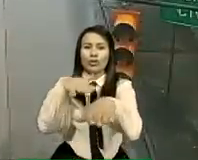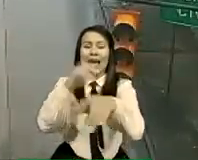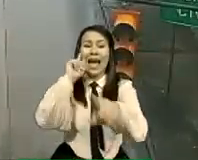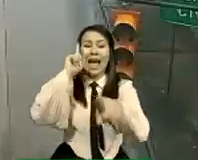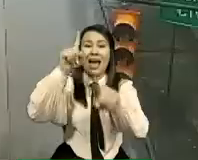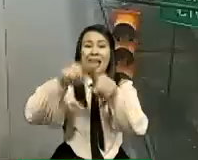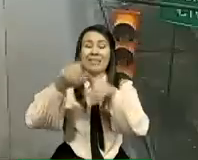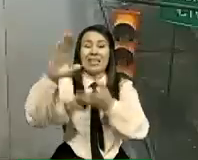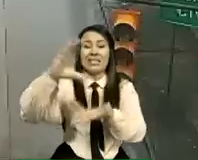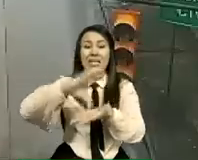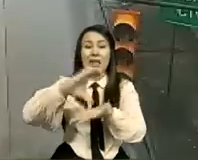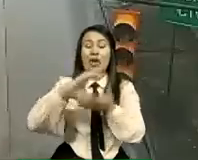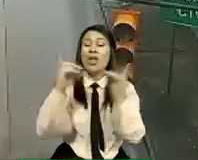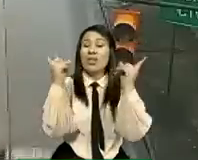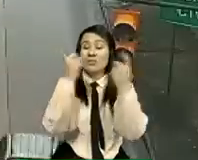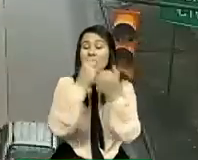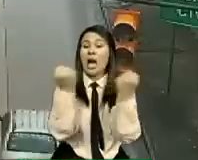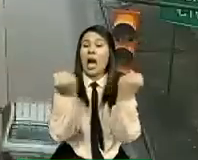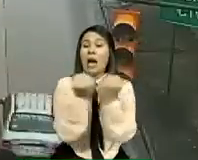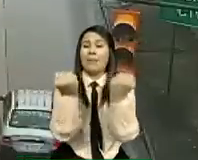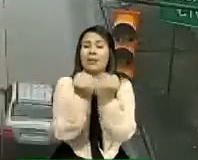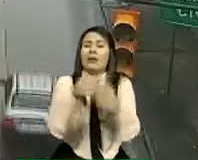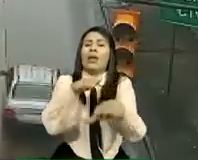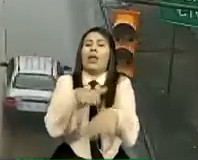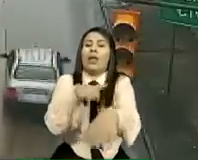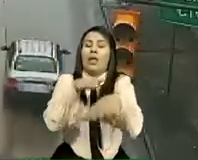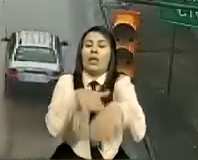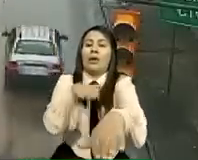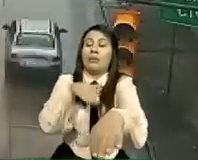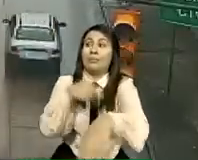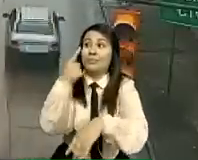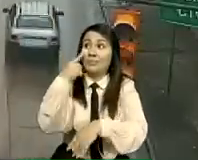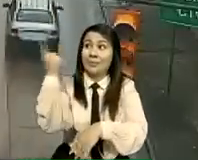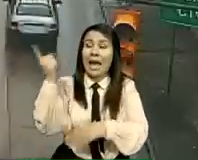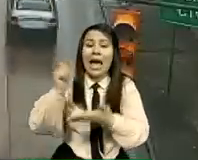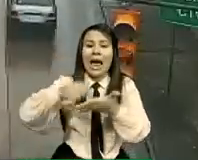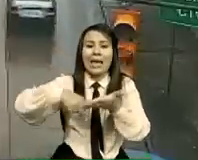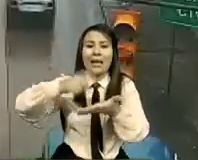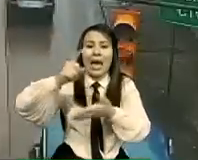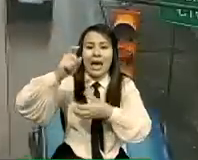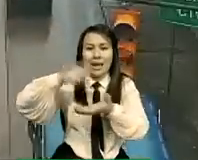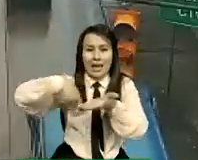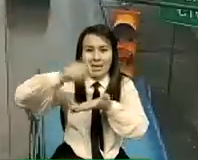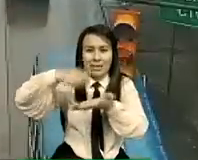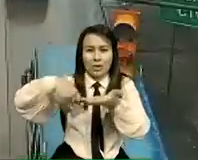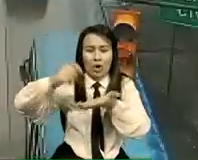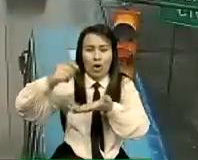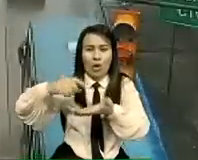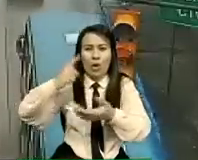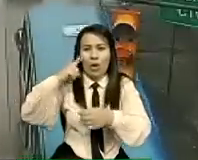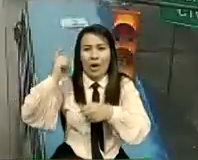hacia el centro complicado, productor, ¿no? Ahí vemos a la derecha el registro civil municipal y el tránsito